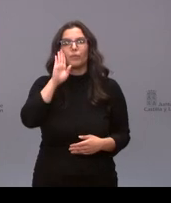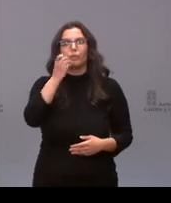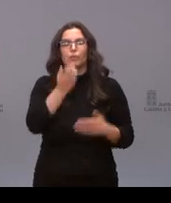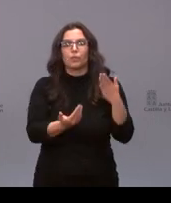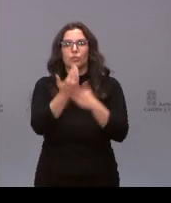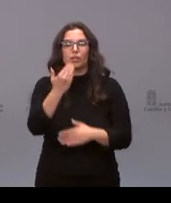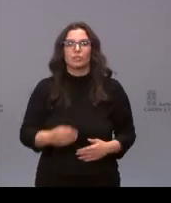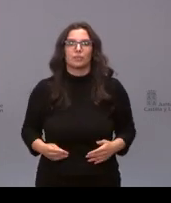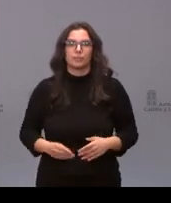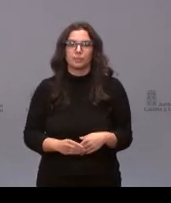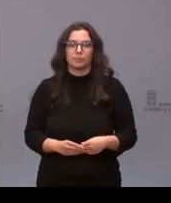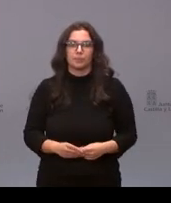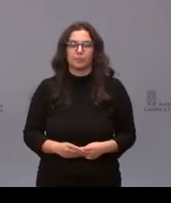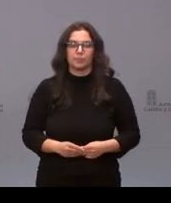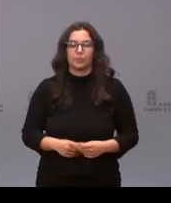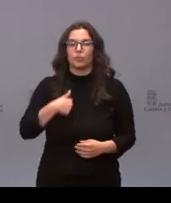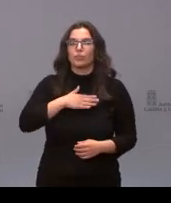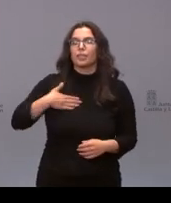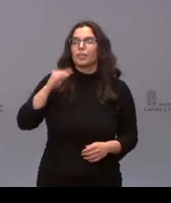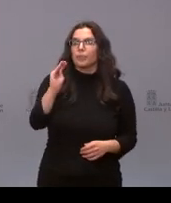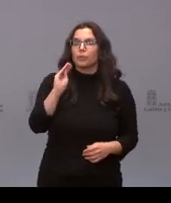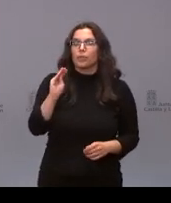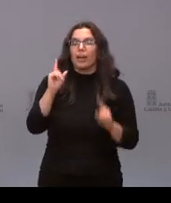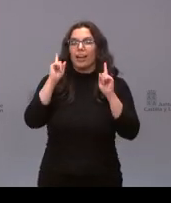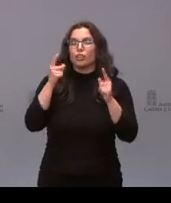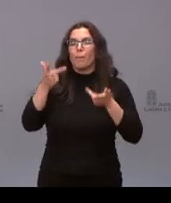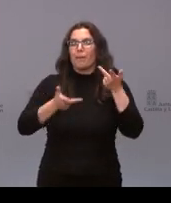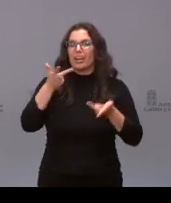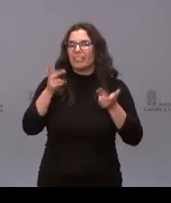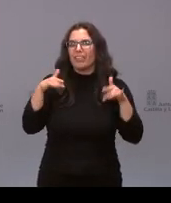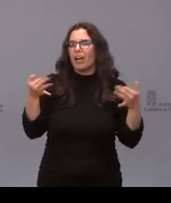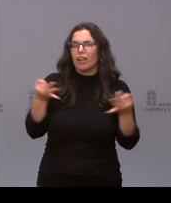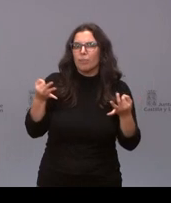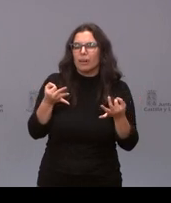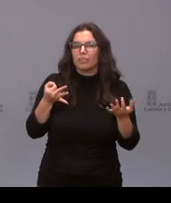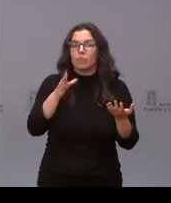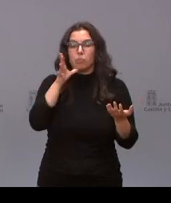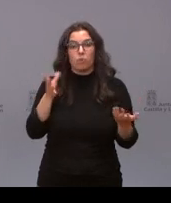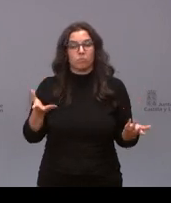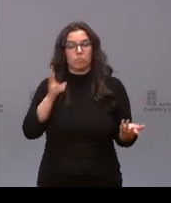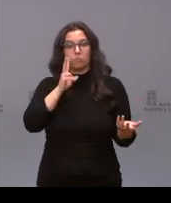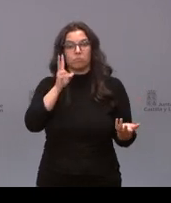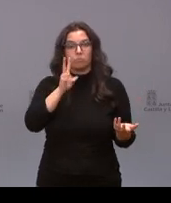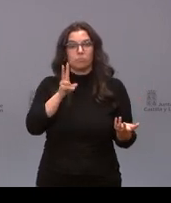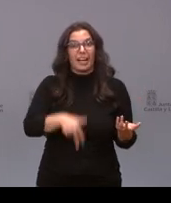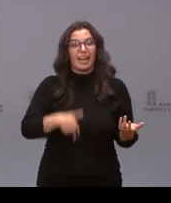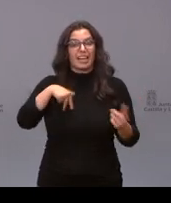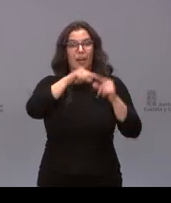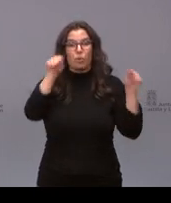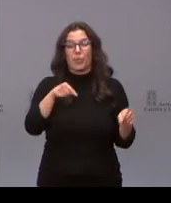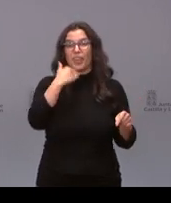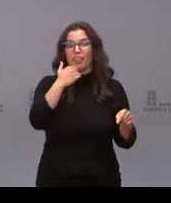que yo le quería preguntar por el caso directamente que ha pasado porque vamos bastante bien gente tal en toda la provincia